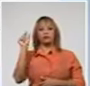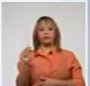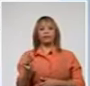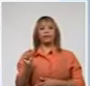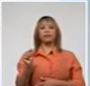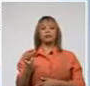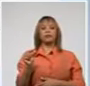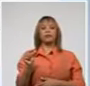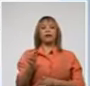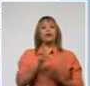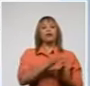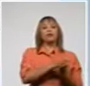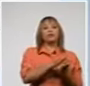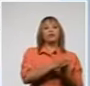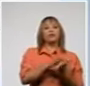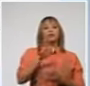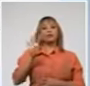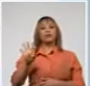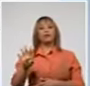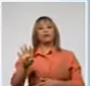de un acumulado de